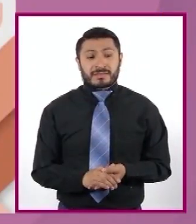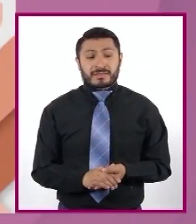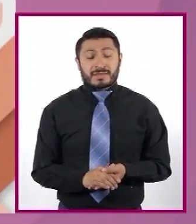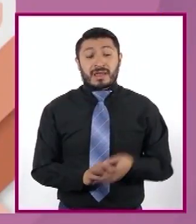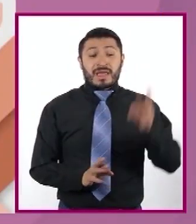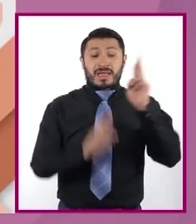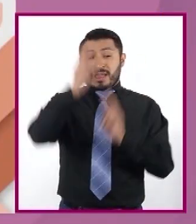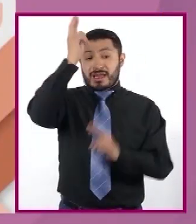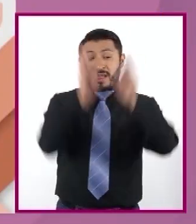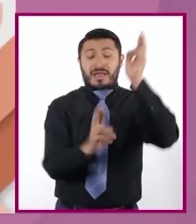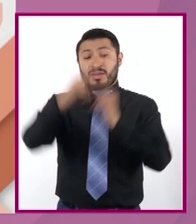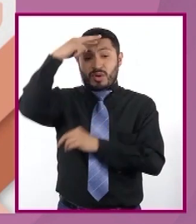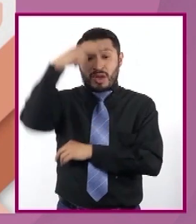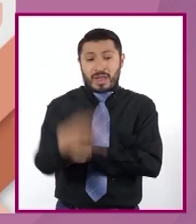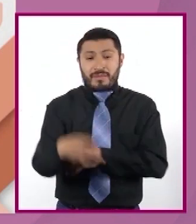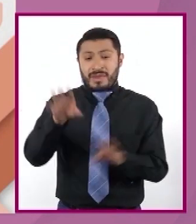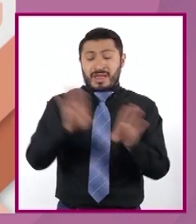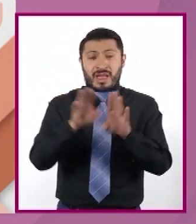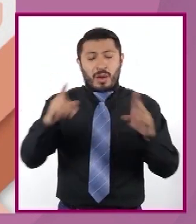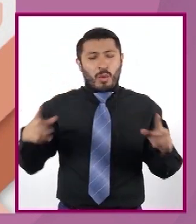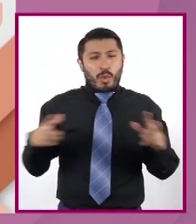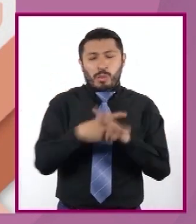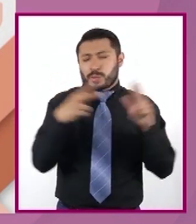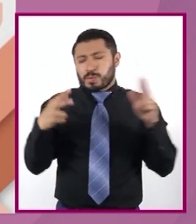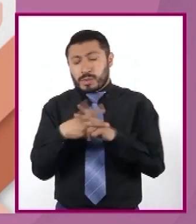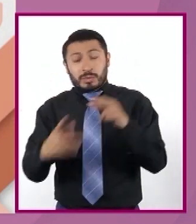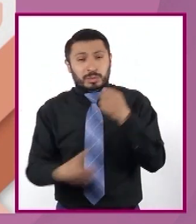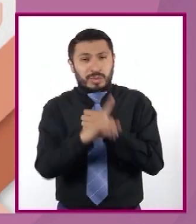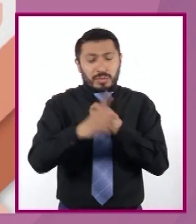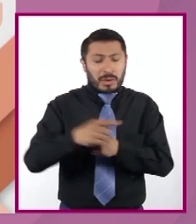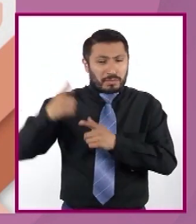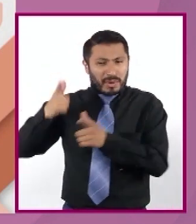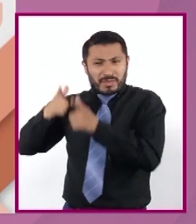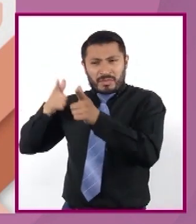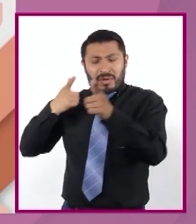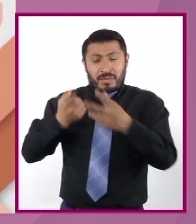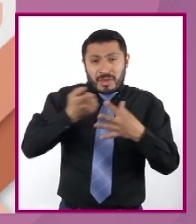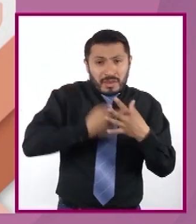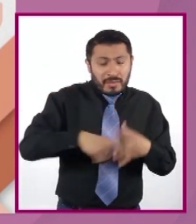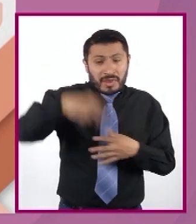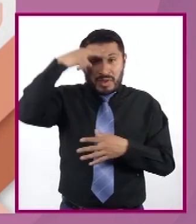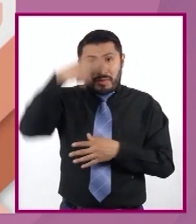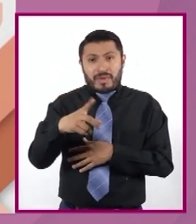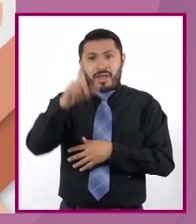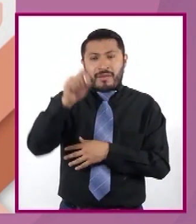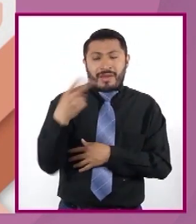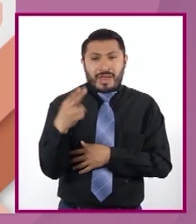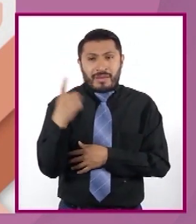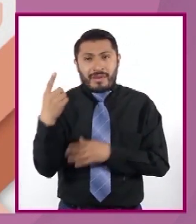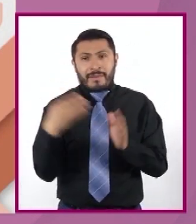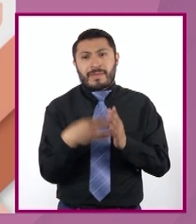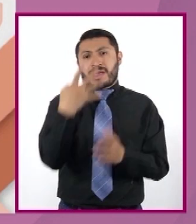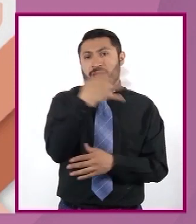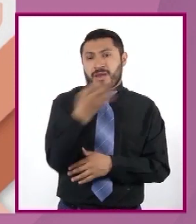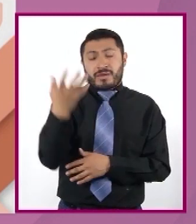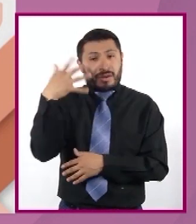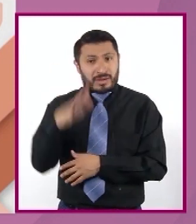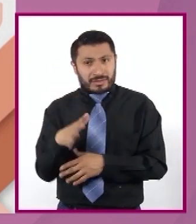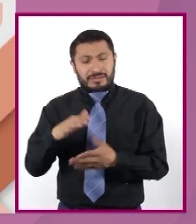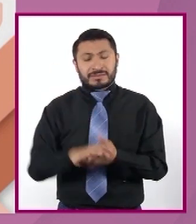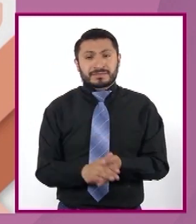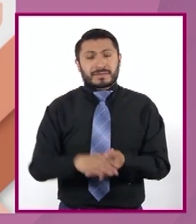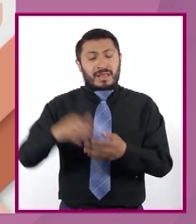la Revolución Mexicana fue un conflicto armado que dio inicio en México el 20 de noviembre de 1910.